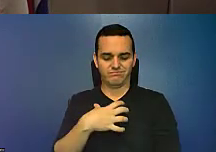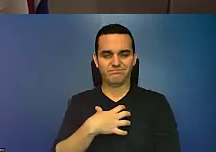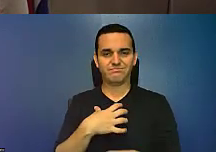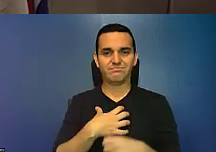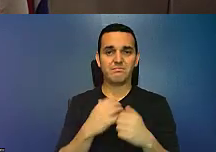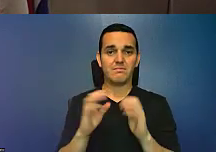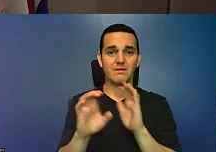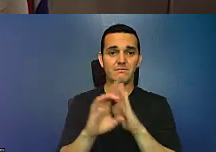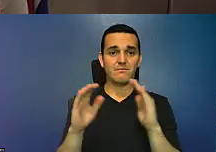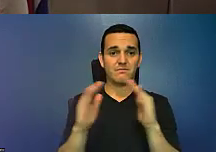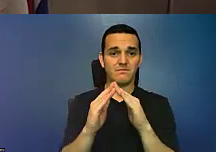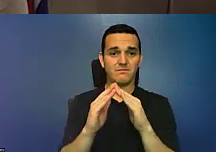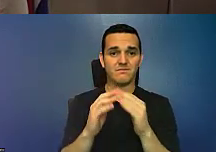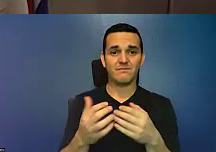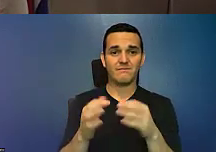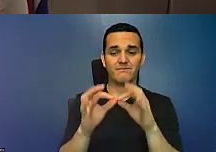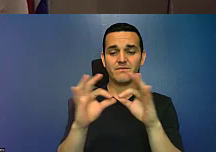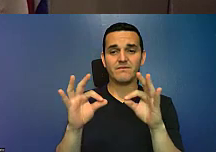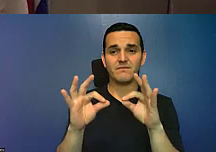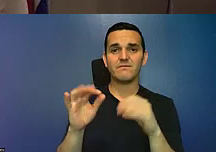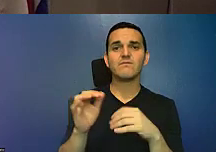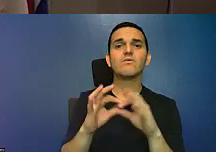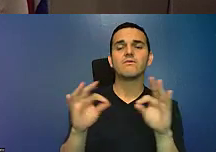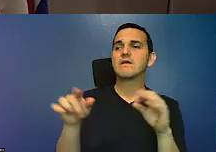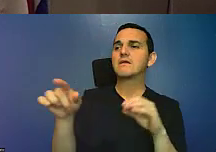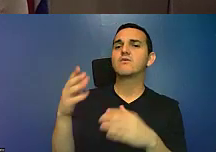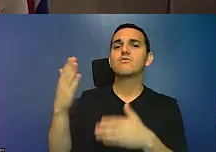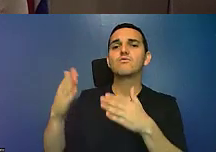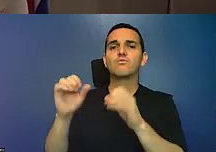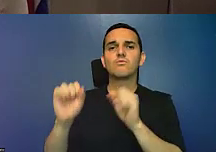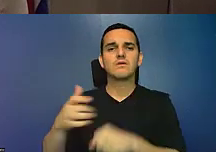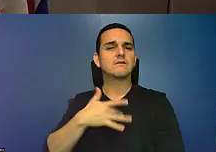Una frase: el robot es una máquina que puede sentir,